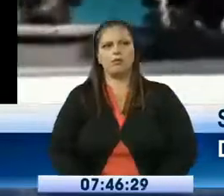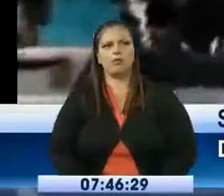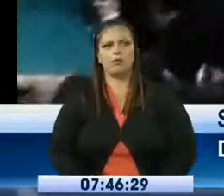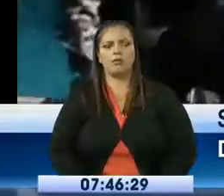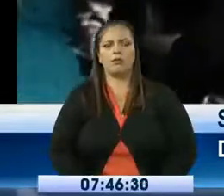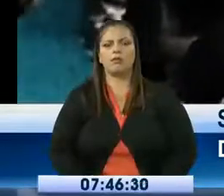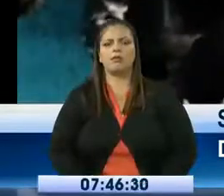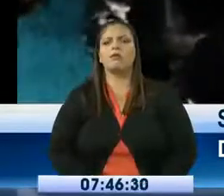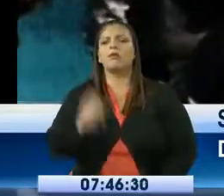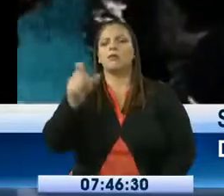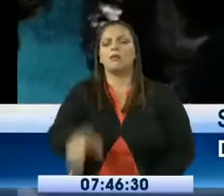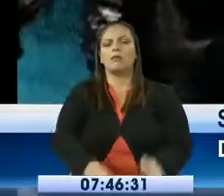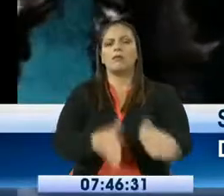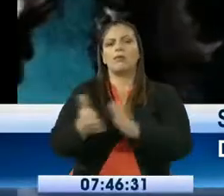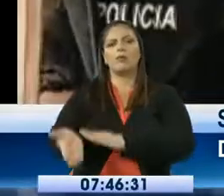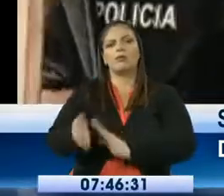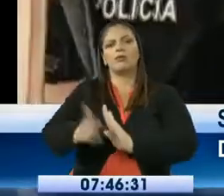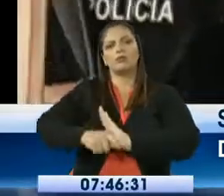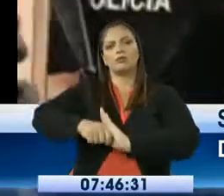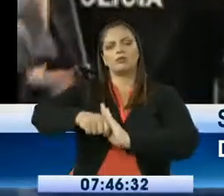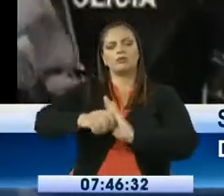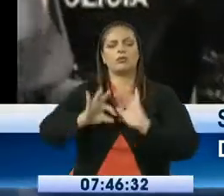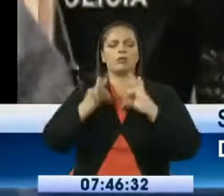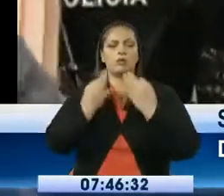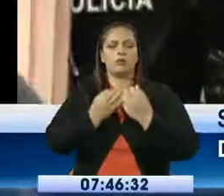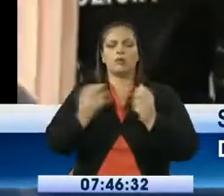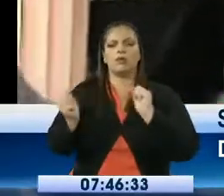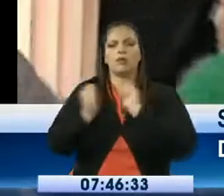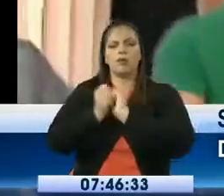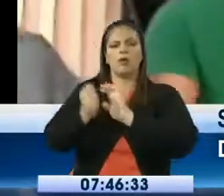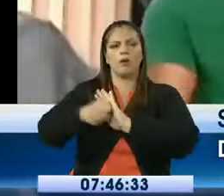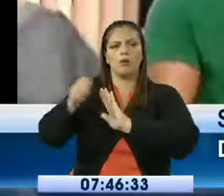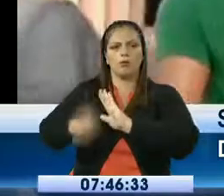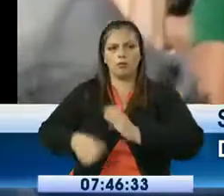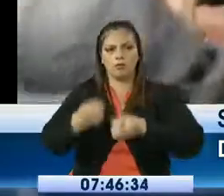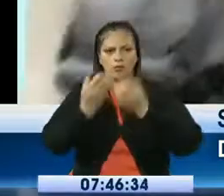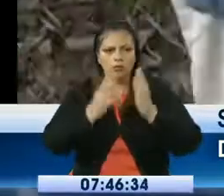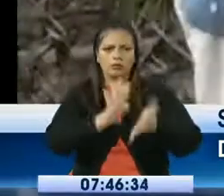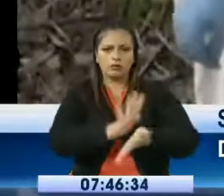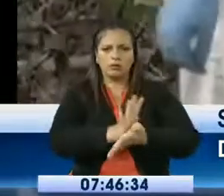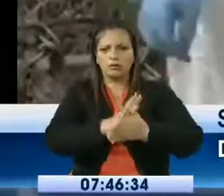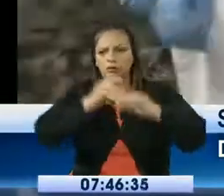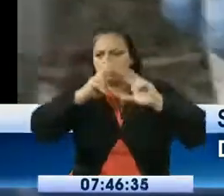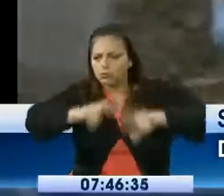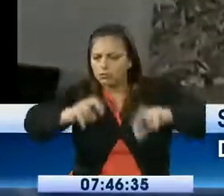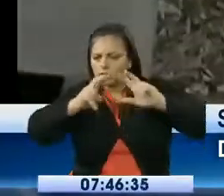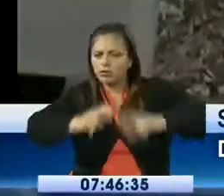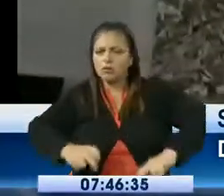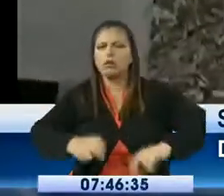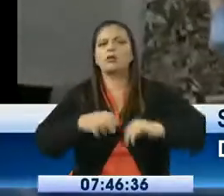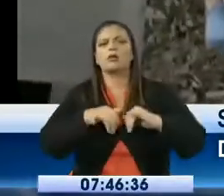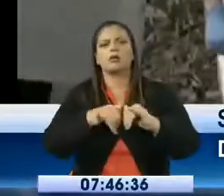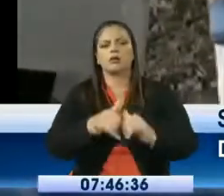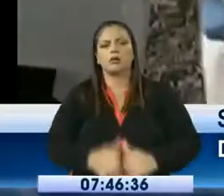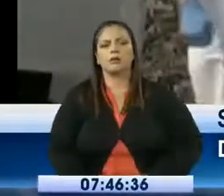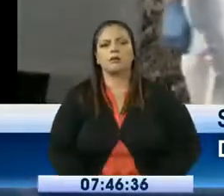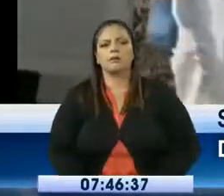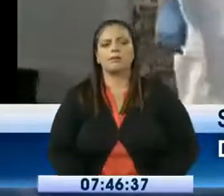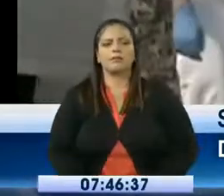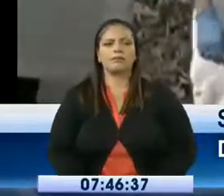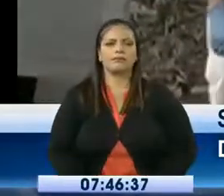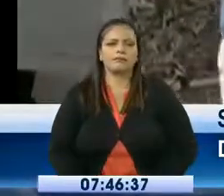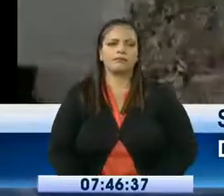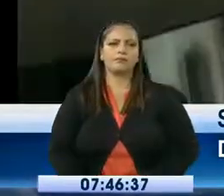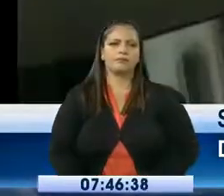fallecido establecía que aún faltan profundizar más las investigaciones, que aún estamos en el principio. Hasta cierto punto,